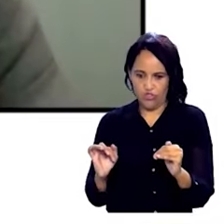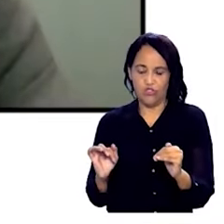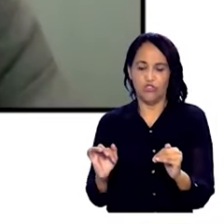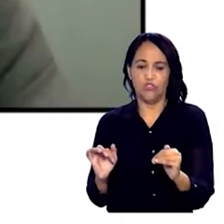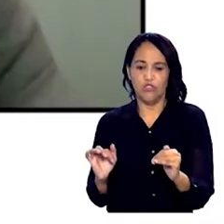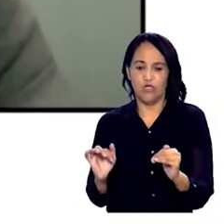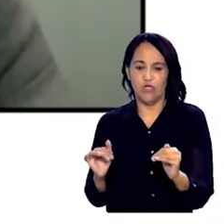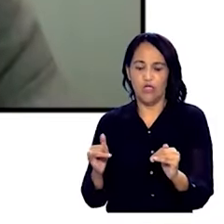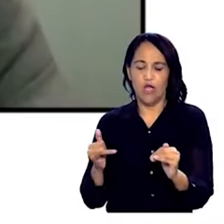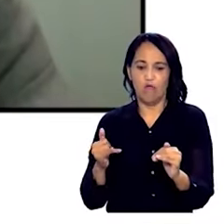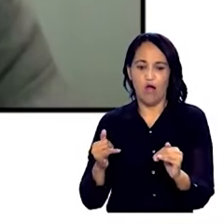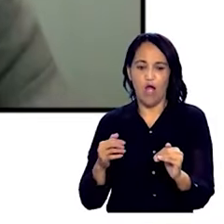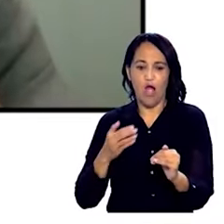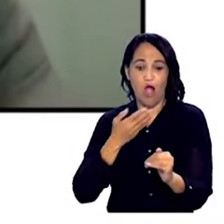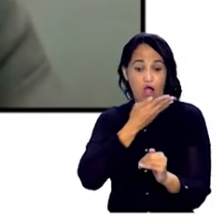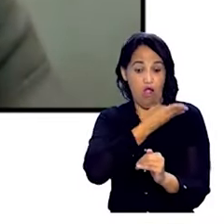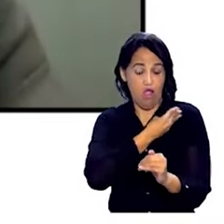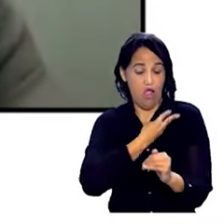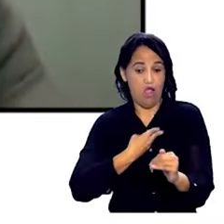particulares